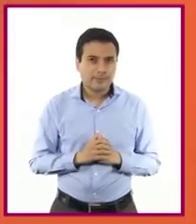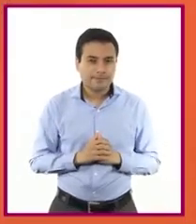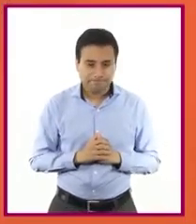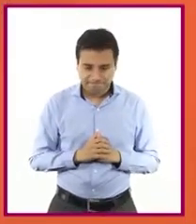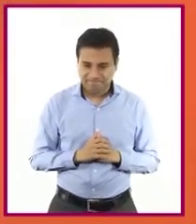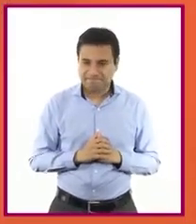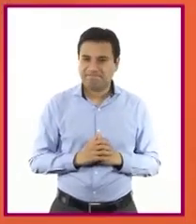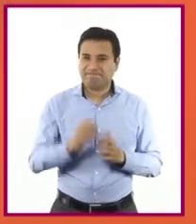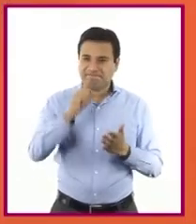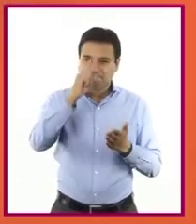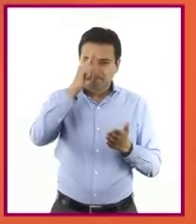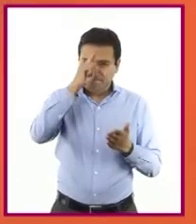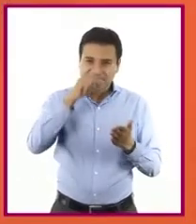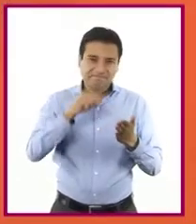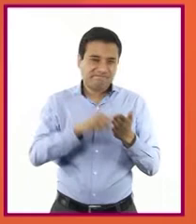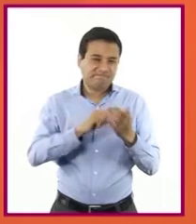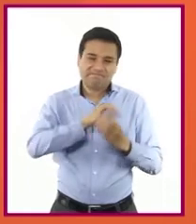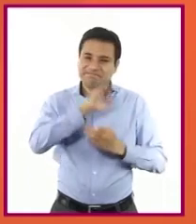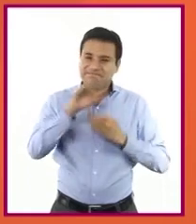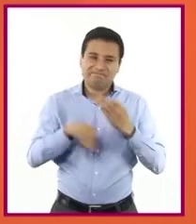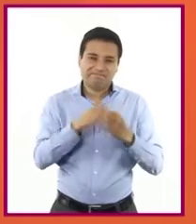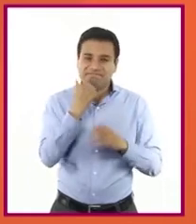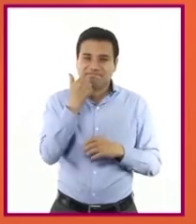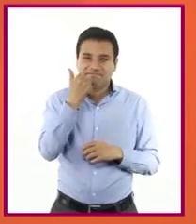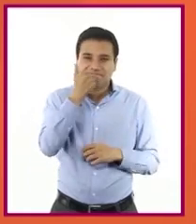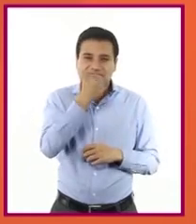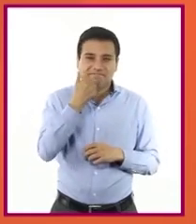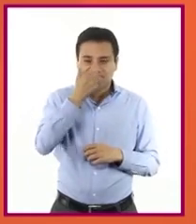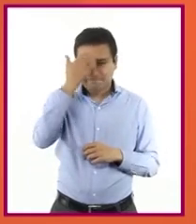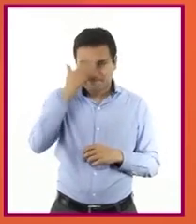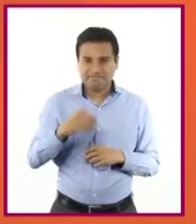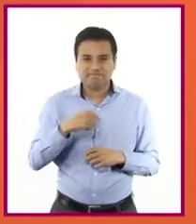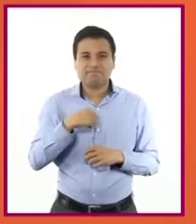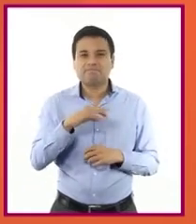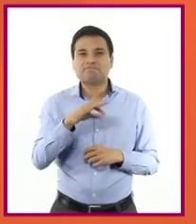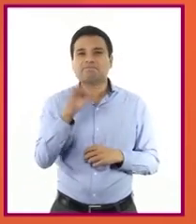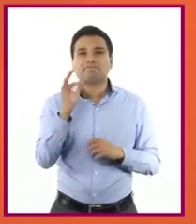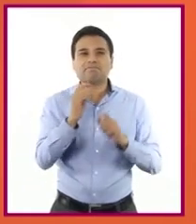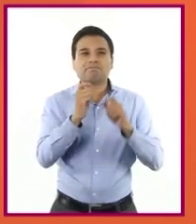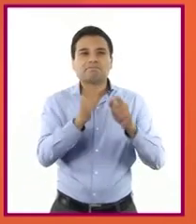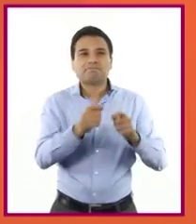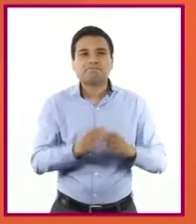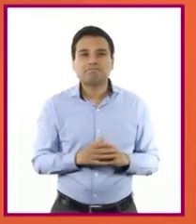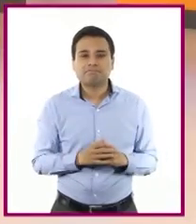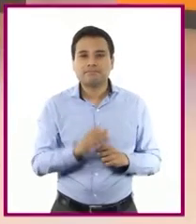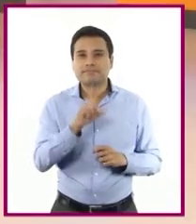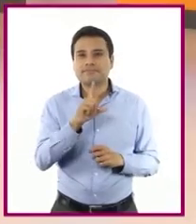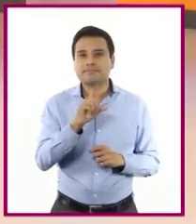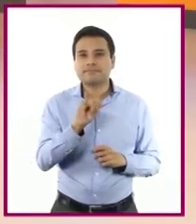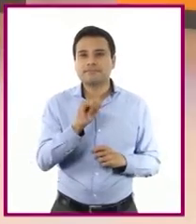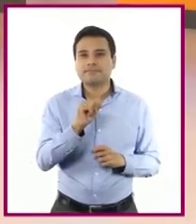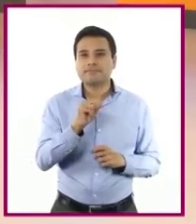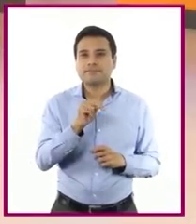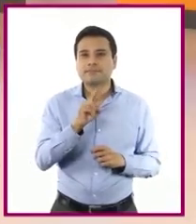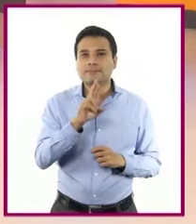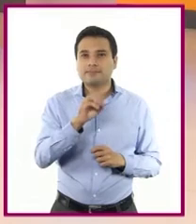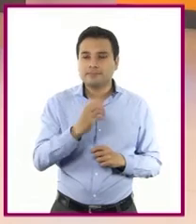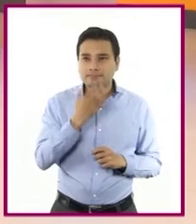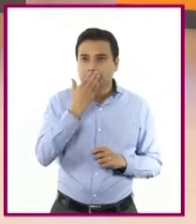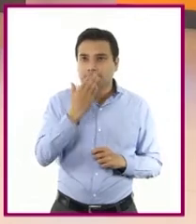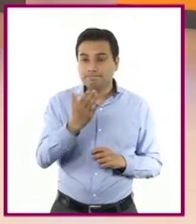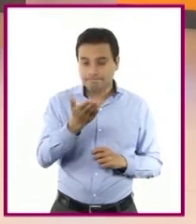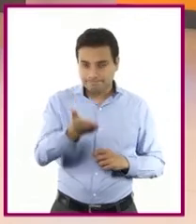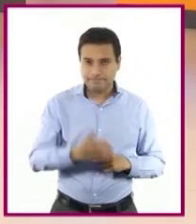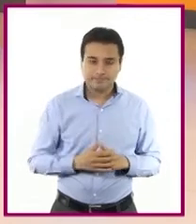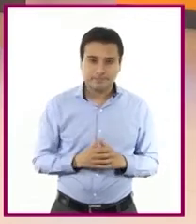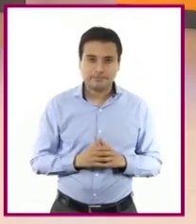Estoy seguro de que todos conocen la respuesta, pero voy con Lisandro. Muy bien.